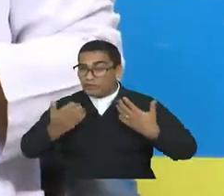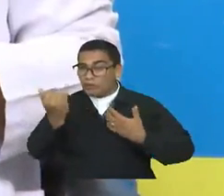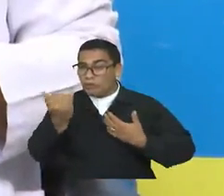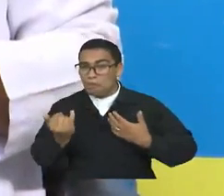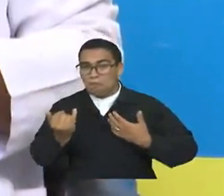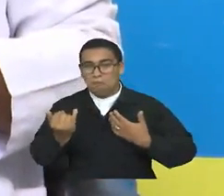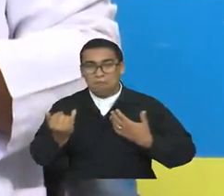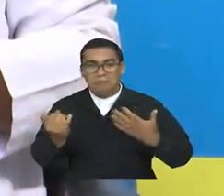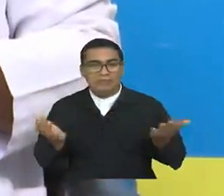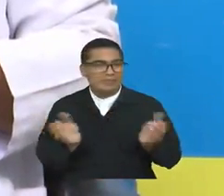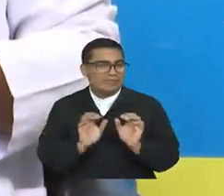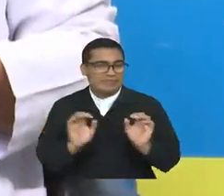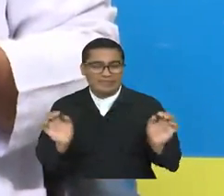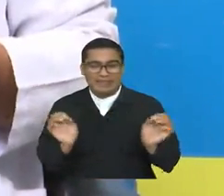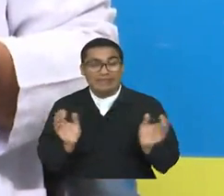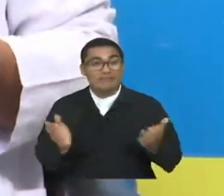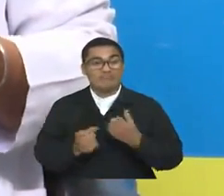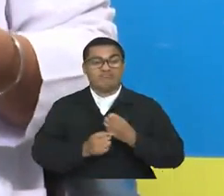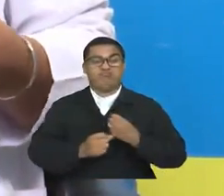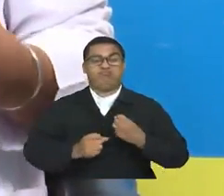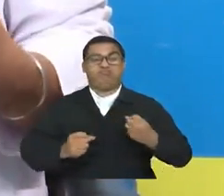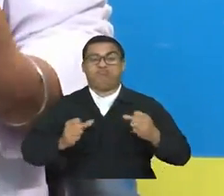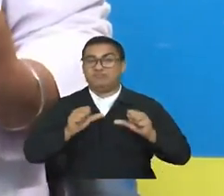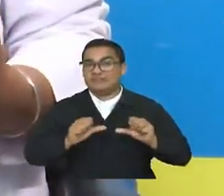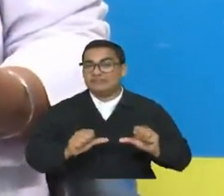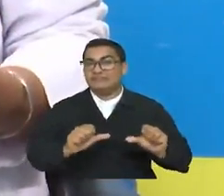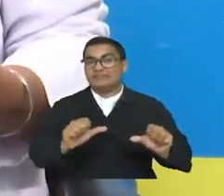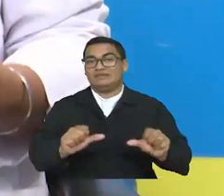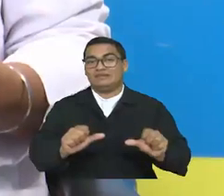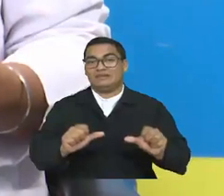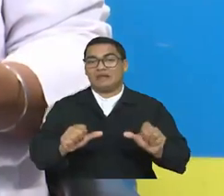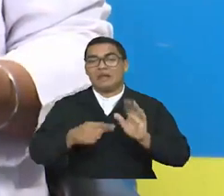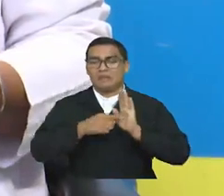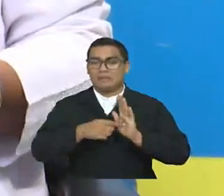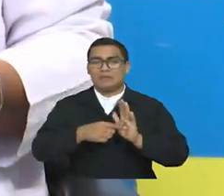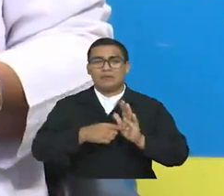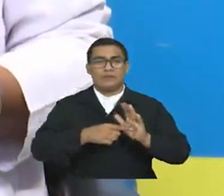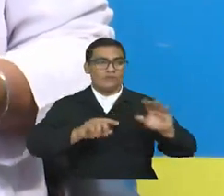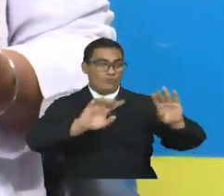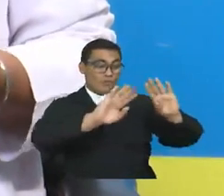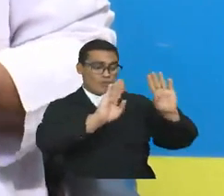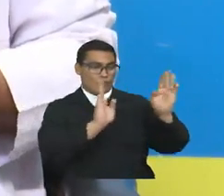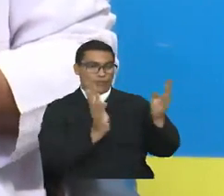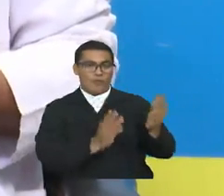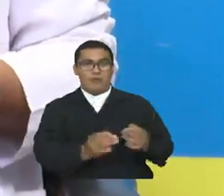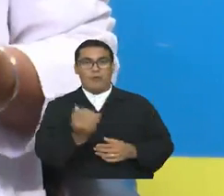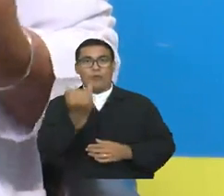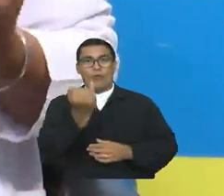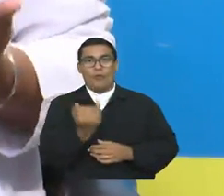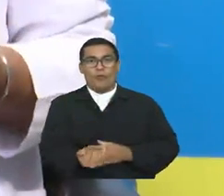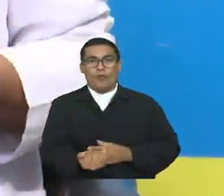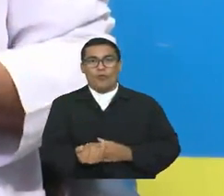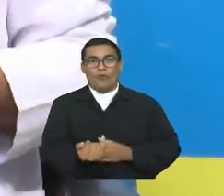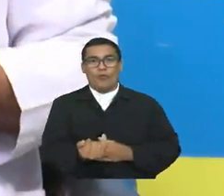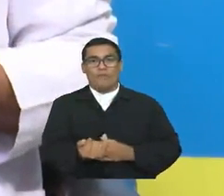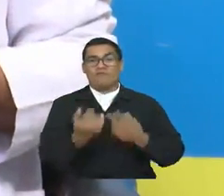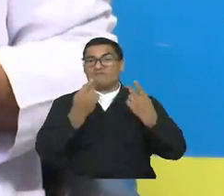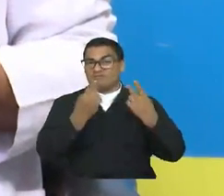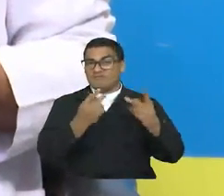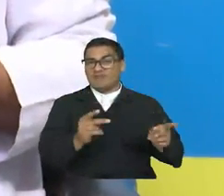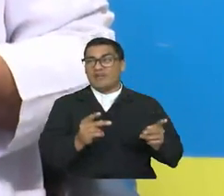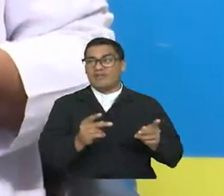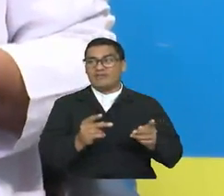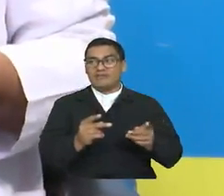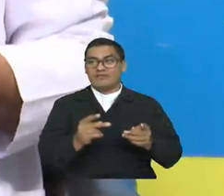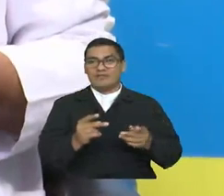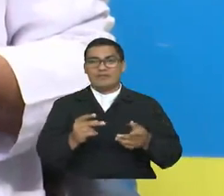Dos, si bien es cierto, puede que no sea gordita, pero como hago ingestas grandes de